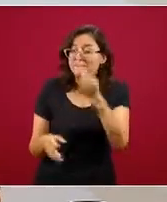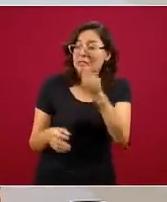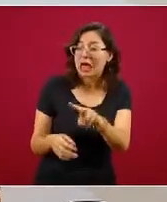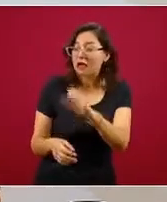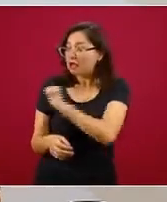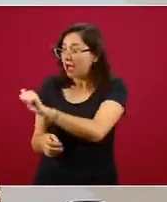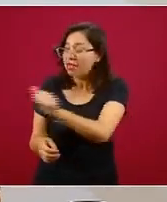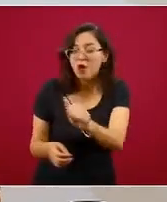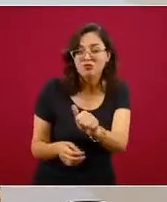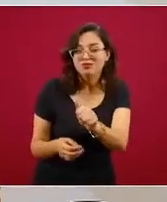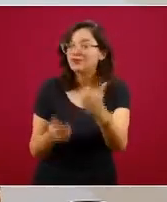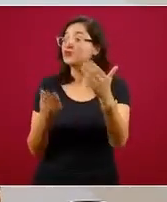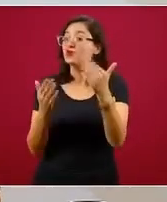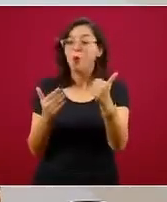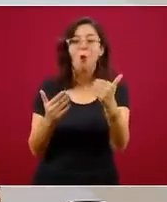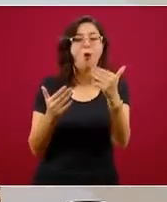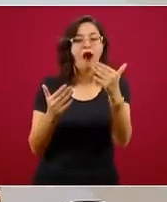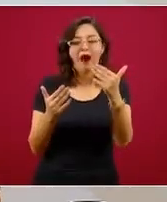Pero en México